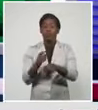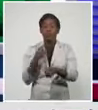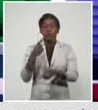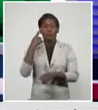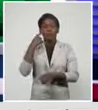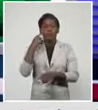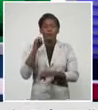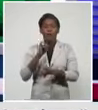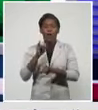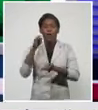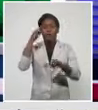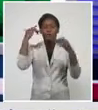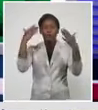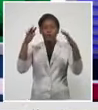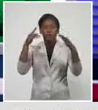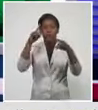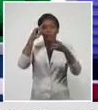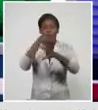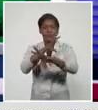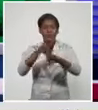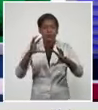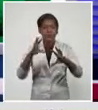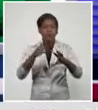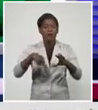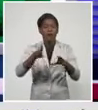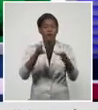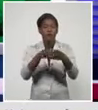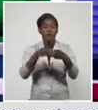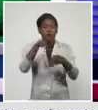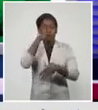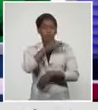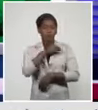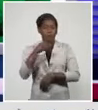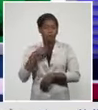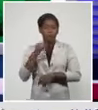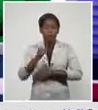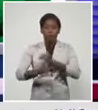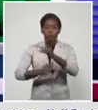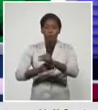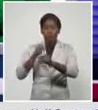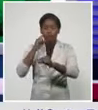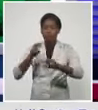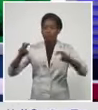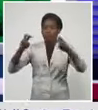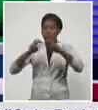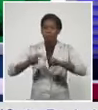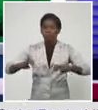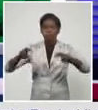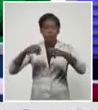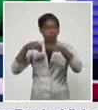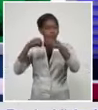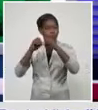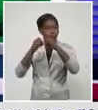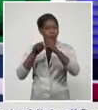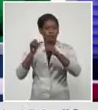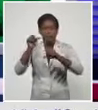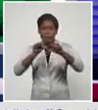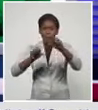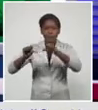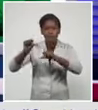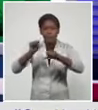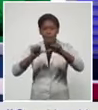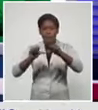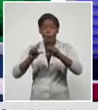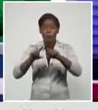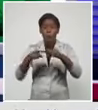a lo que se viene haciendo en cuanto a poder controlar esto, que cada vez que usted anuncia un fallecido,